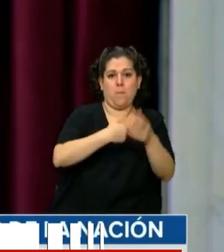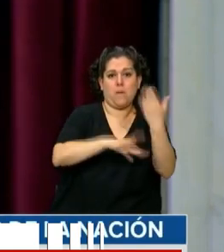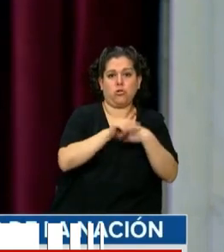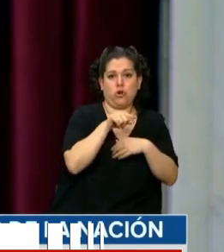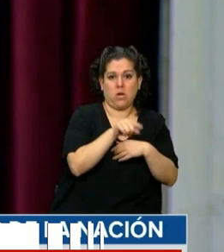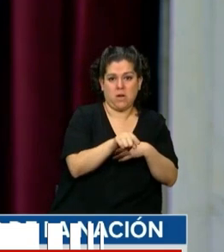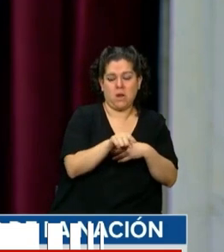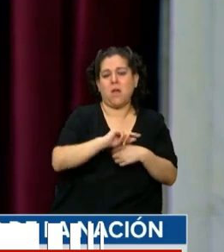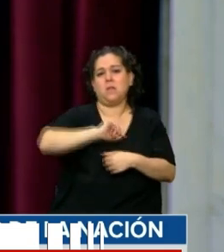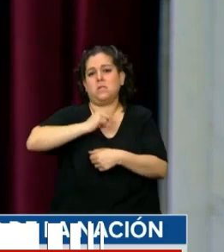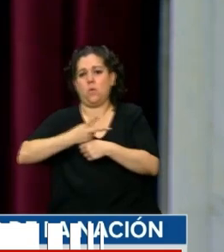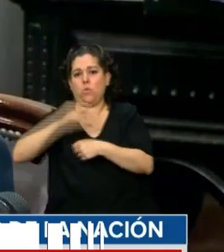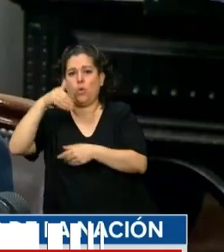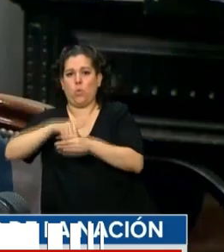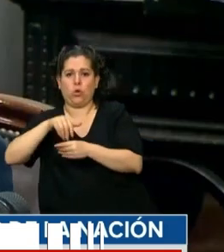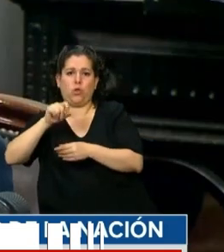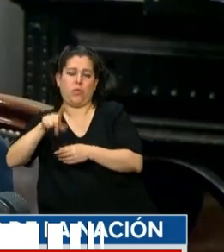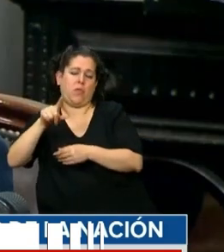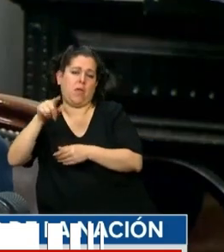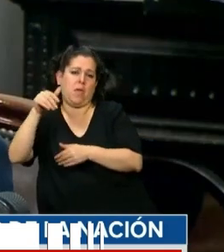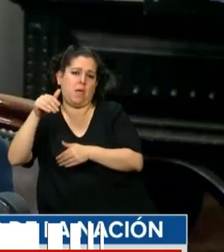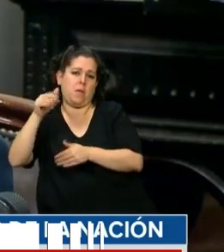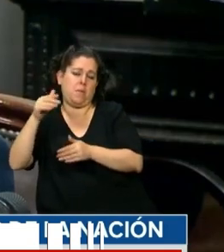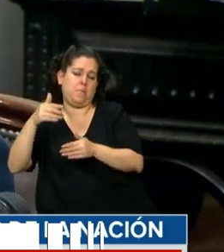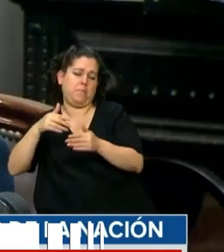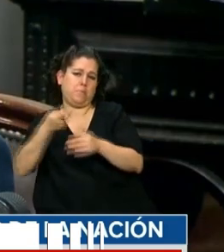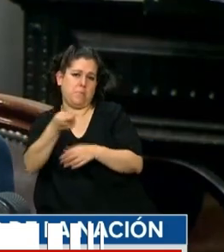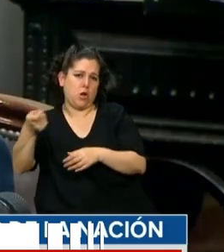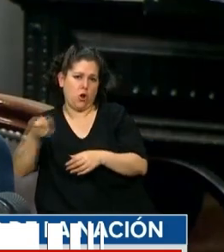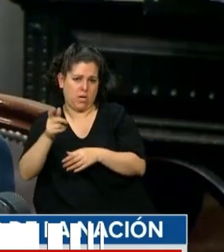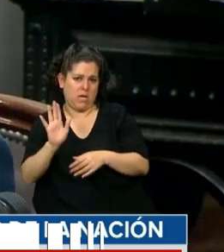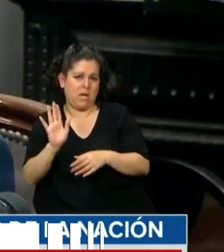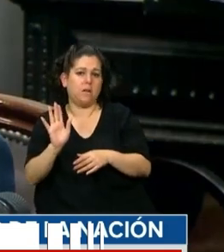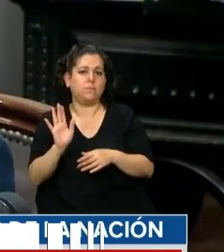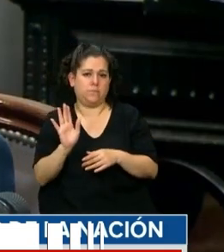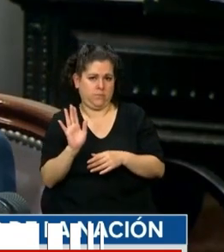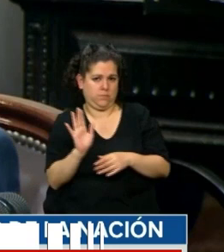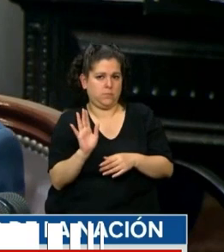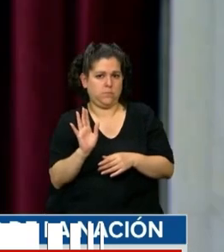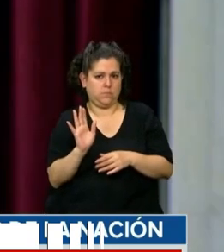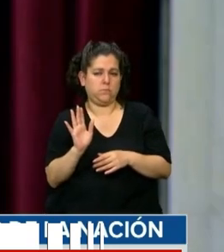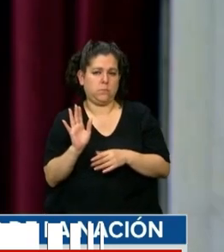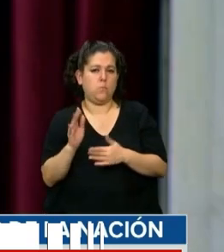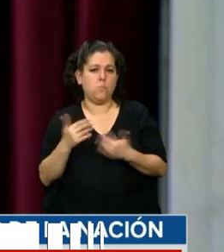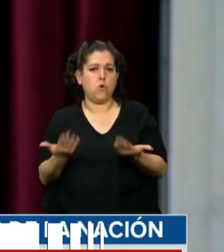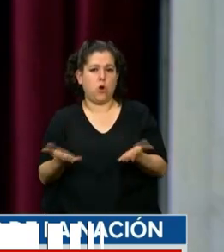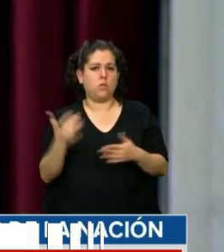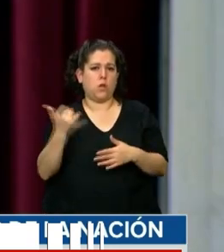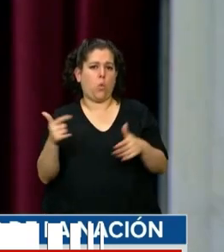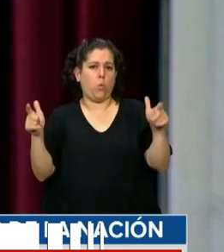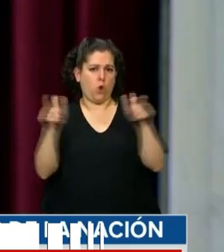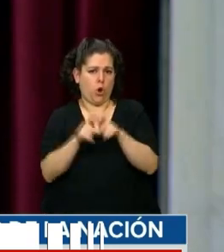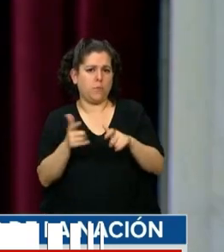suegra. ¿Cuánto, más o menos, cuánto aumentaría cada 6 meses el alquiler, algún